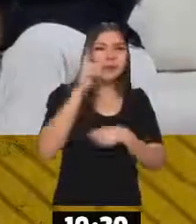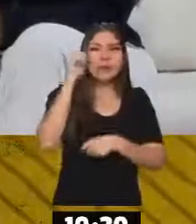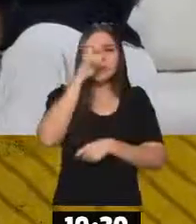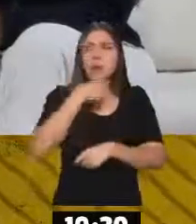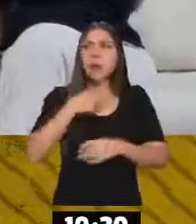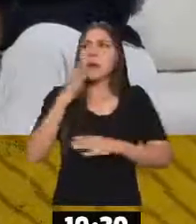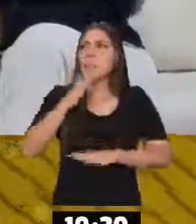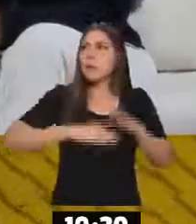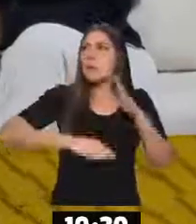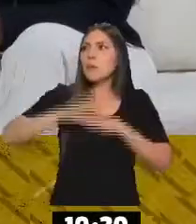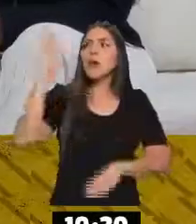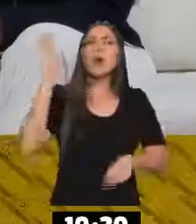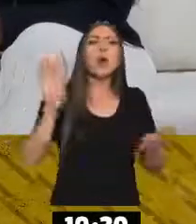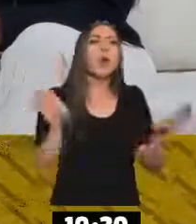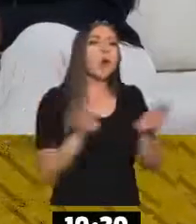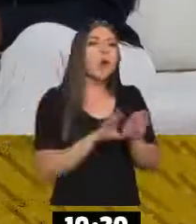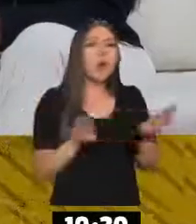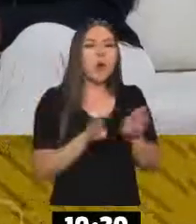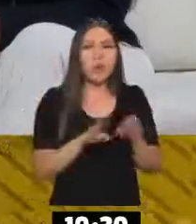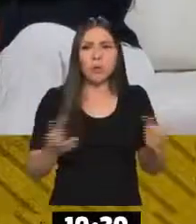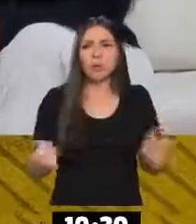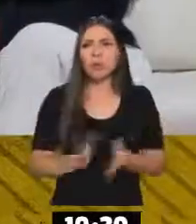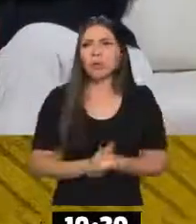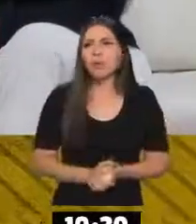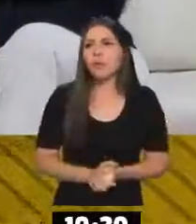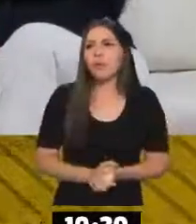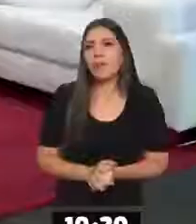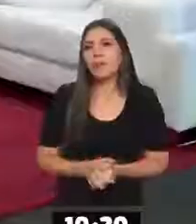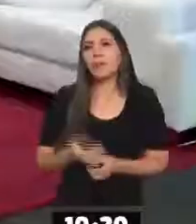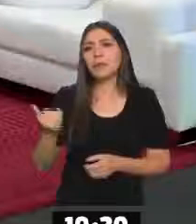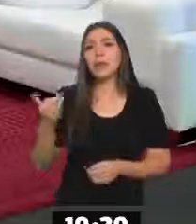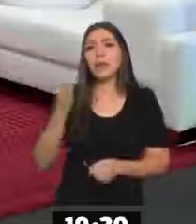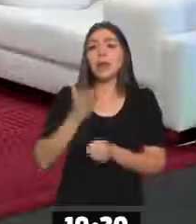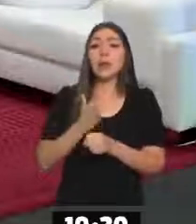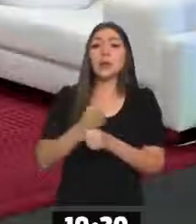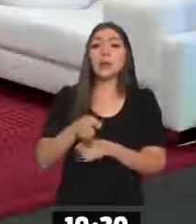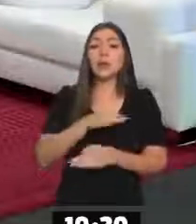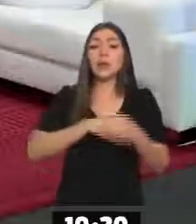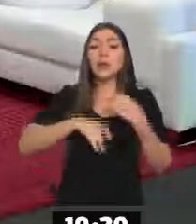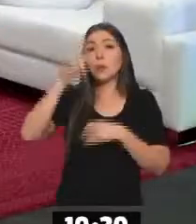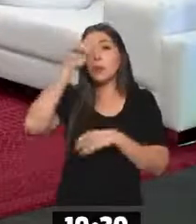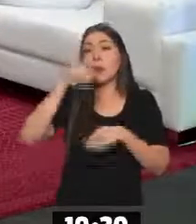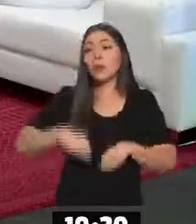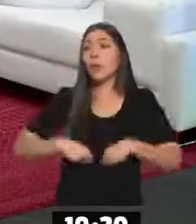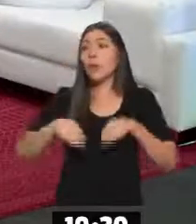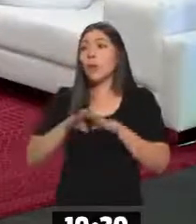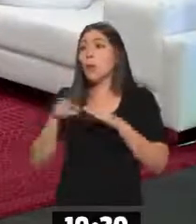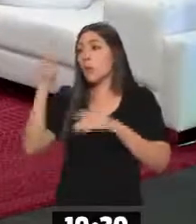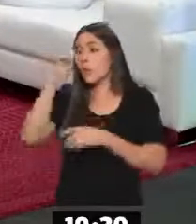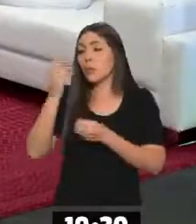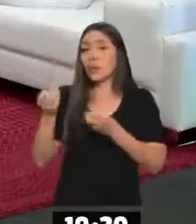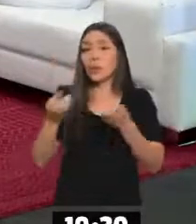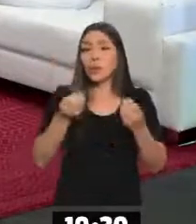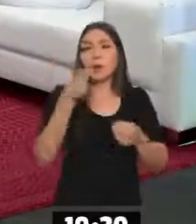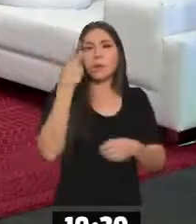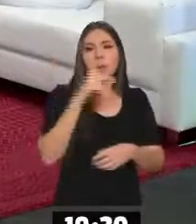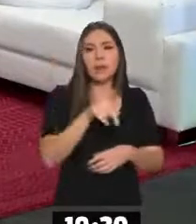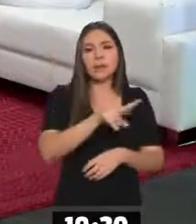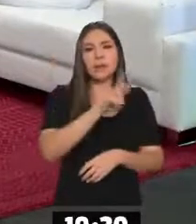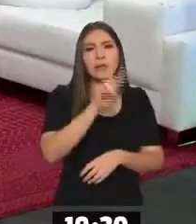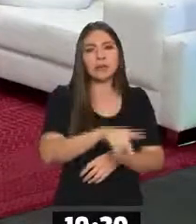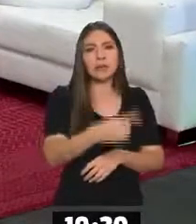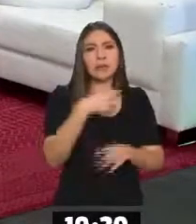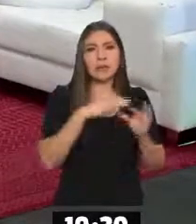ahorita, pues, coach de vida, que es todo mundo, ¿verdad? Todo mundo sí cree que puede decir al otro cómo vivir, pero qué bueno que alguien que lo vivió, como estás